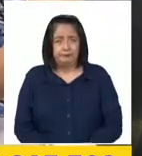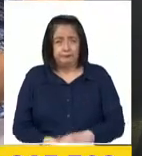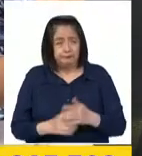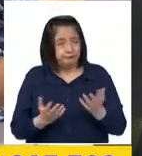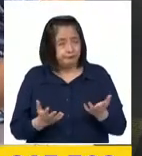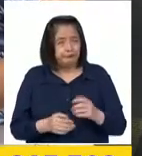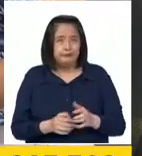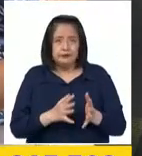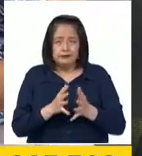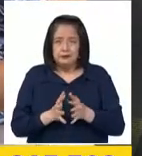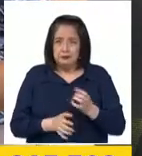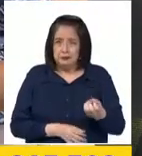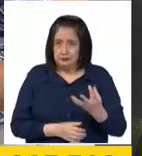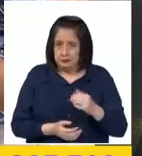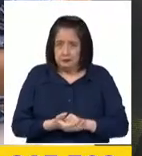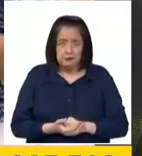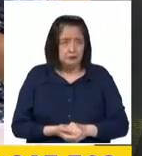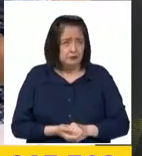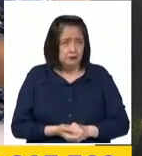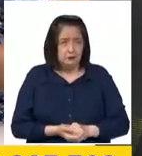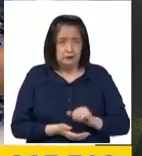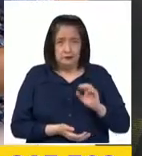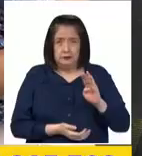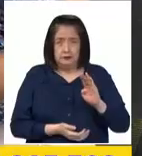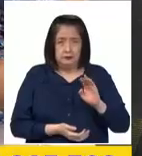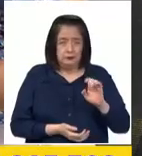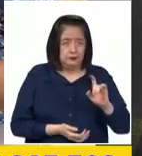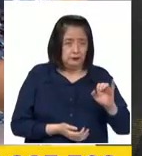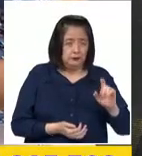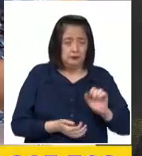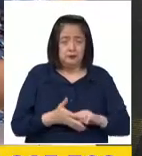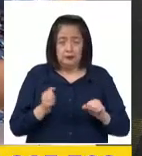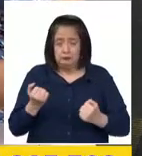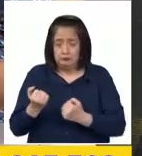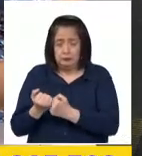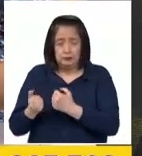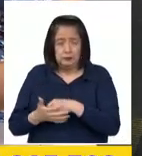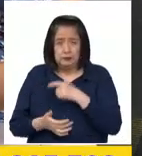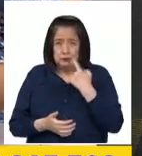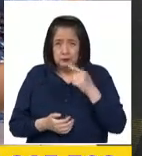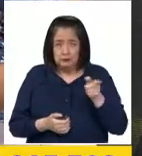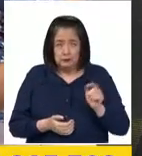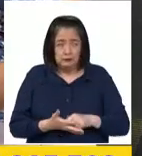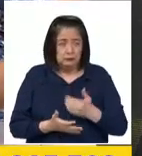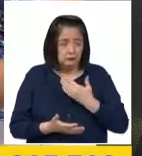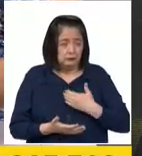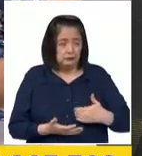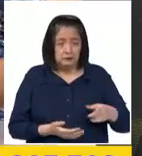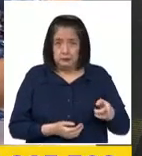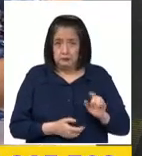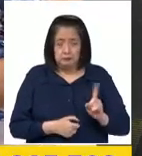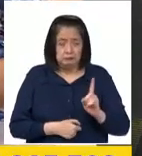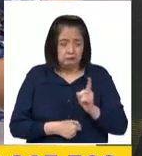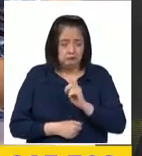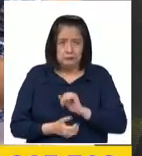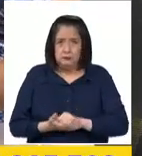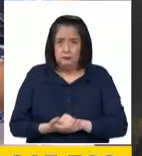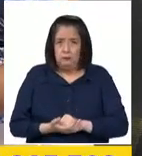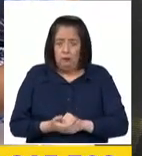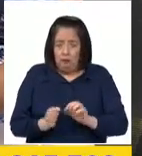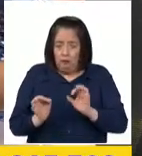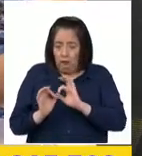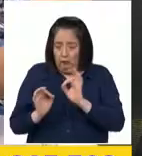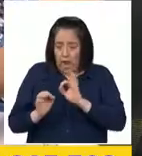Aunque Estados Unidos asegura que Bielorrusia apoya a Putin, el presidente del país, Alexander Lukashenko, niega esas acusaciones y sostiene que